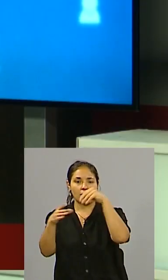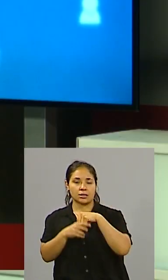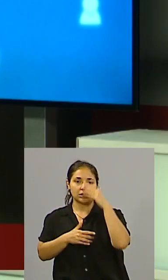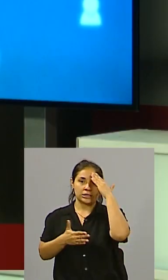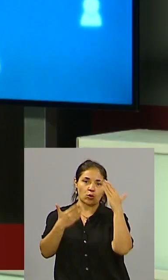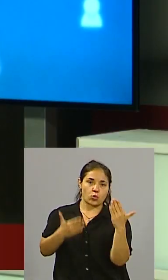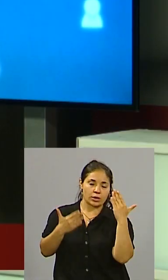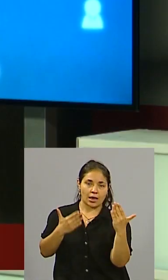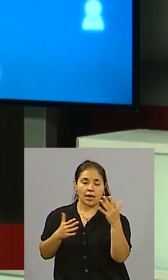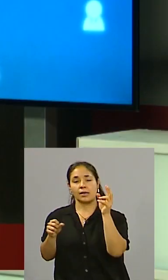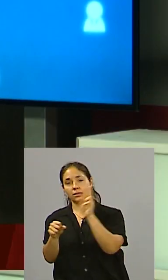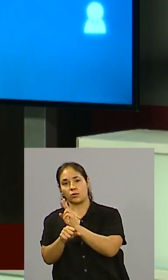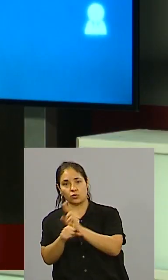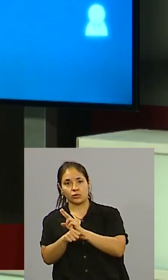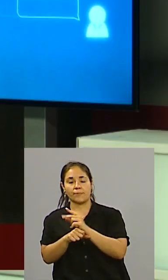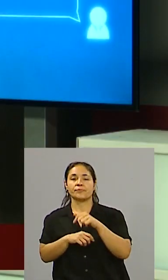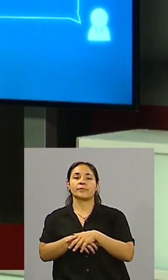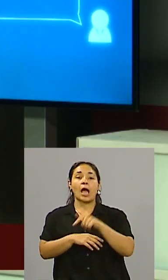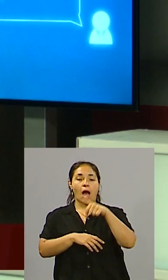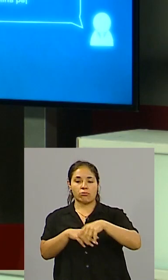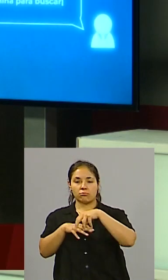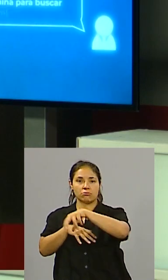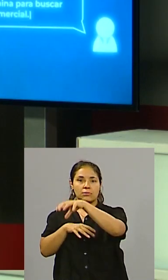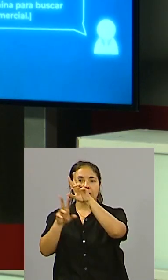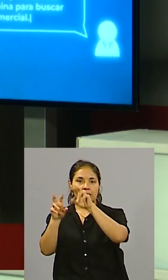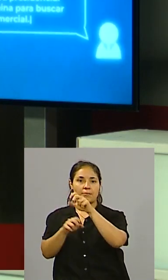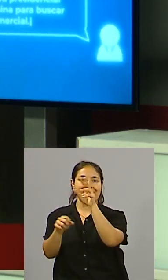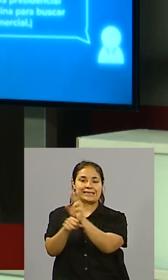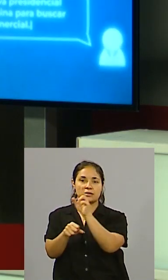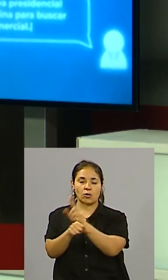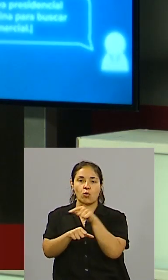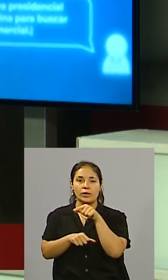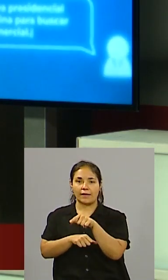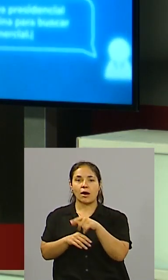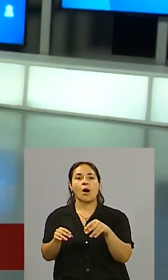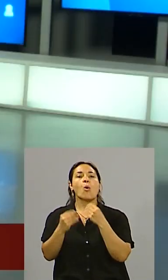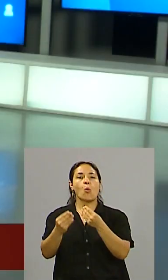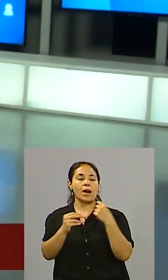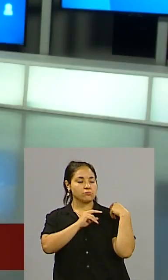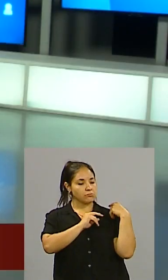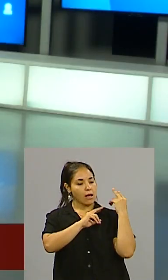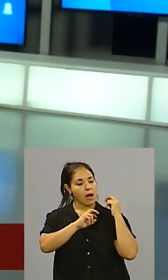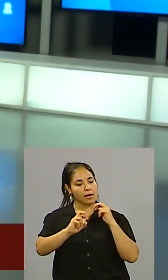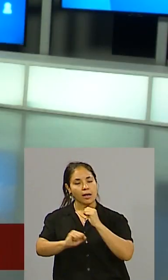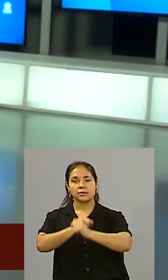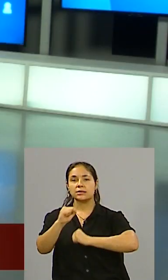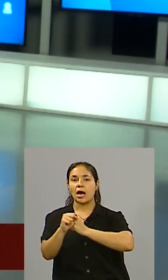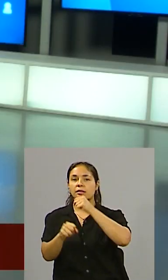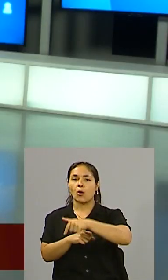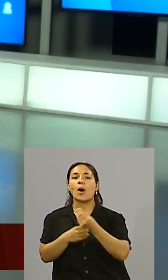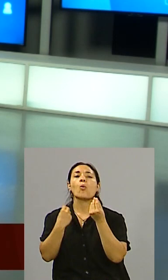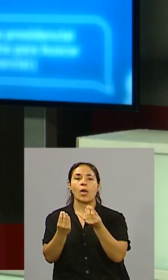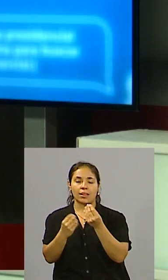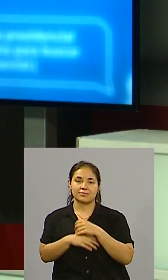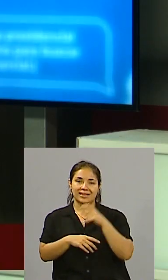Enfoquémonos en seguridad. ¿Cuál es el balance que se ha hecho en el último tiempo? Porque escuchaba incluso al gobernador Suárez, al exgobernador, que